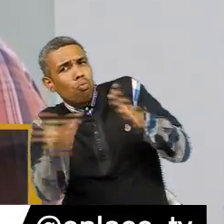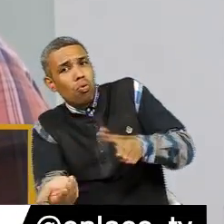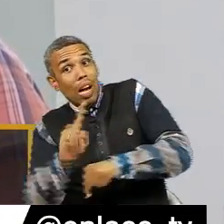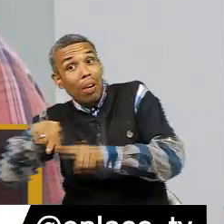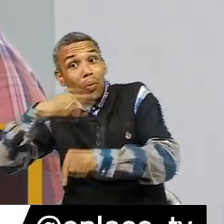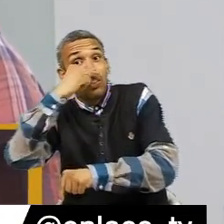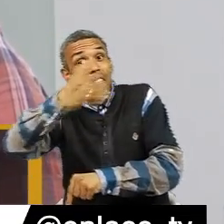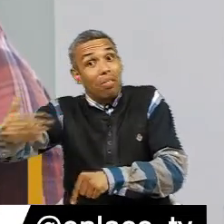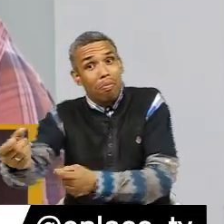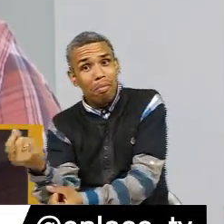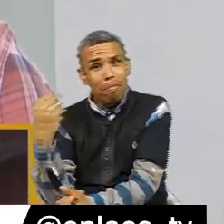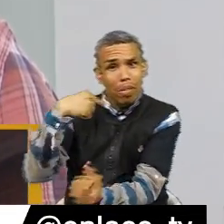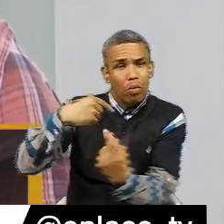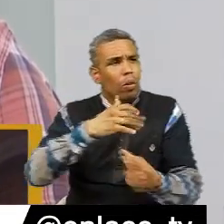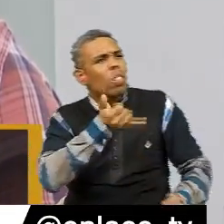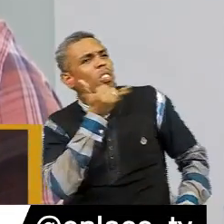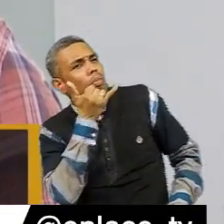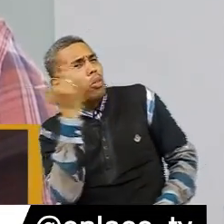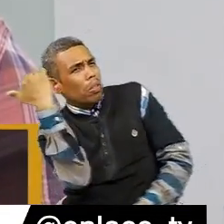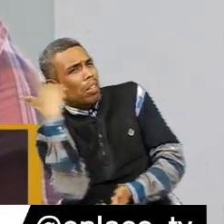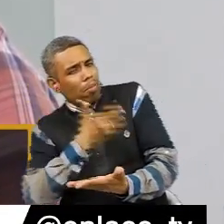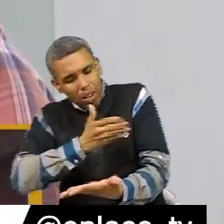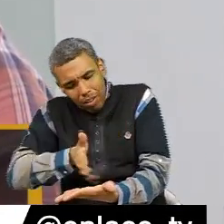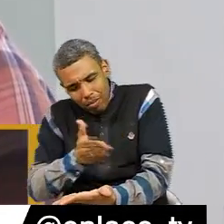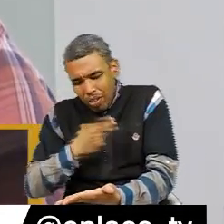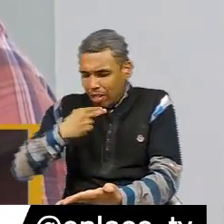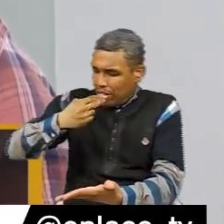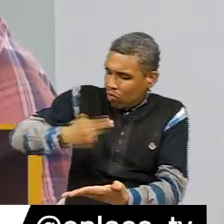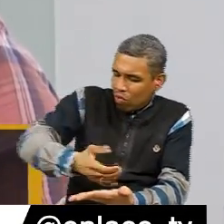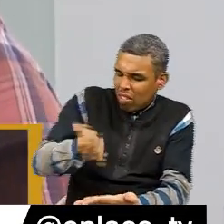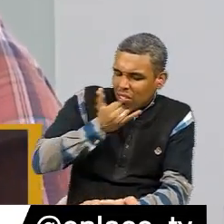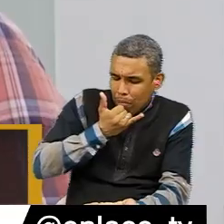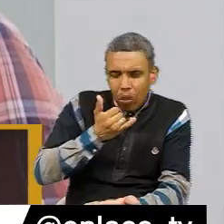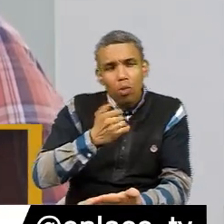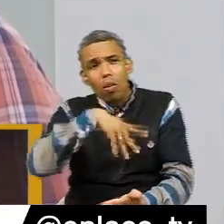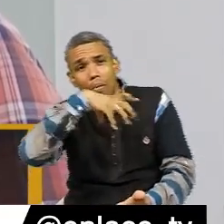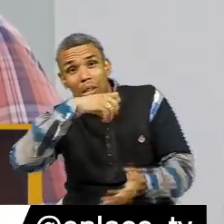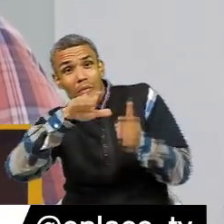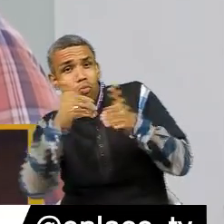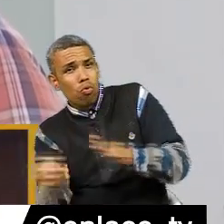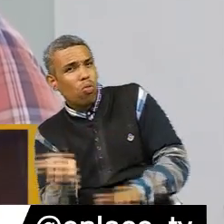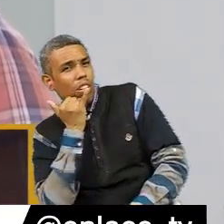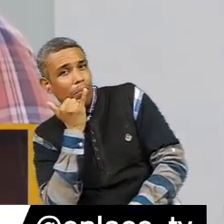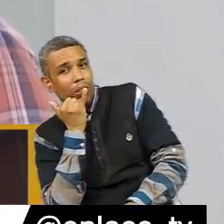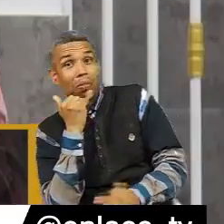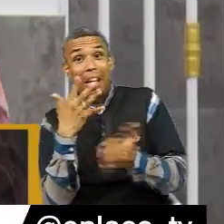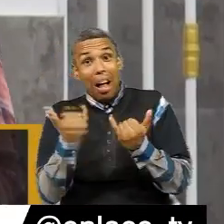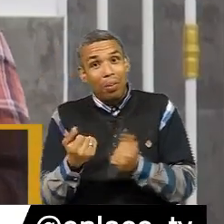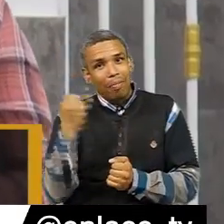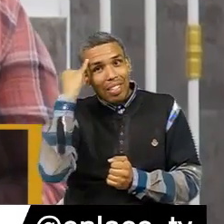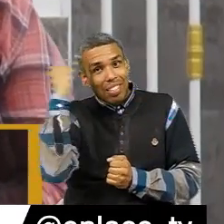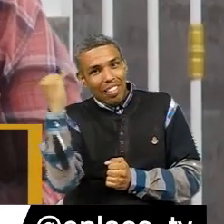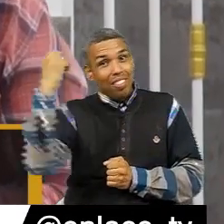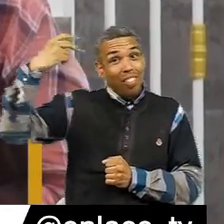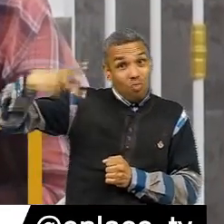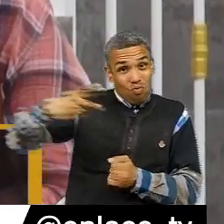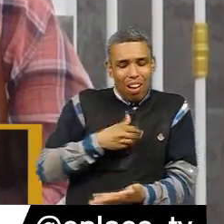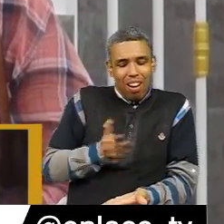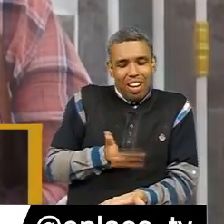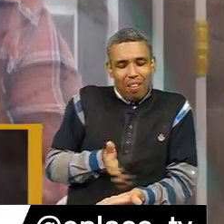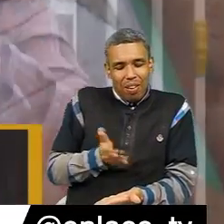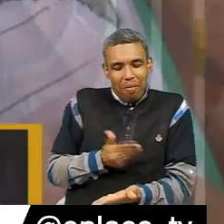ella? Entonces, se hizo este último cuento y se anexó al libro, que es lo nuevo que trae en estos momentos. La profesora Ursola no se